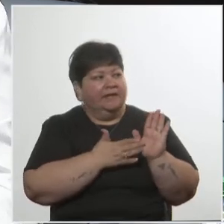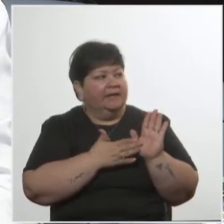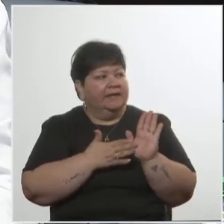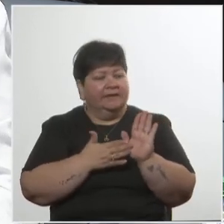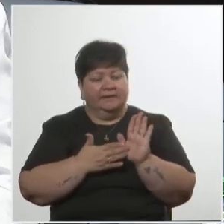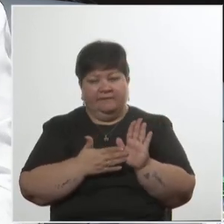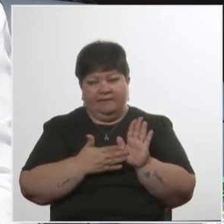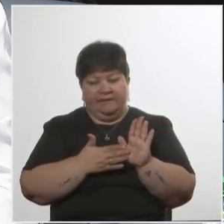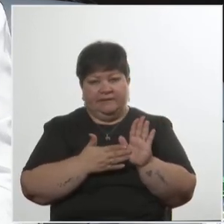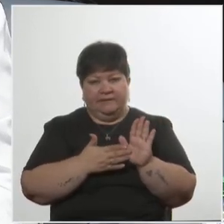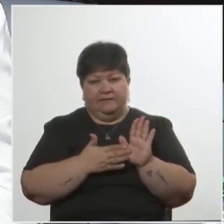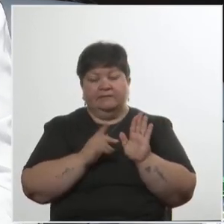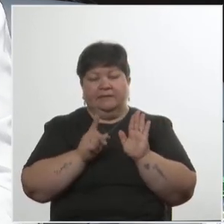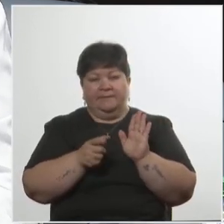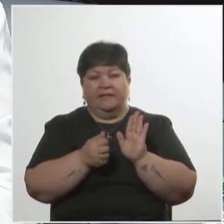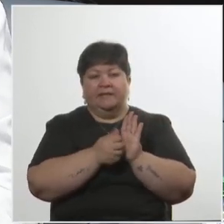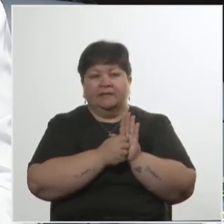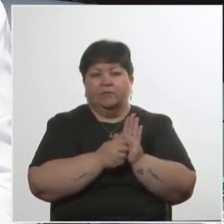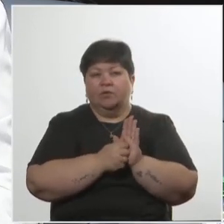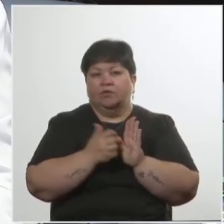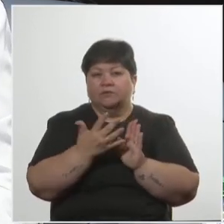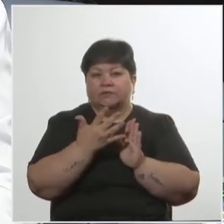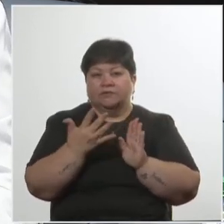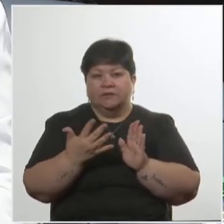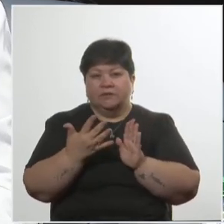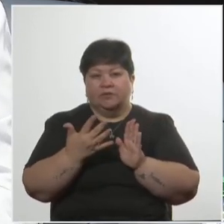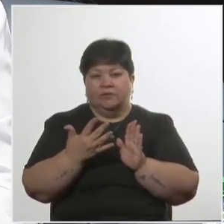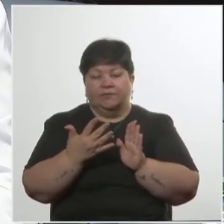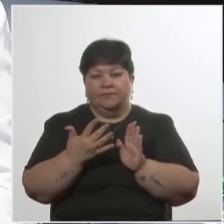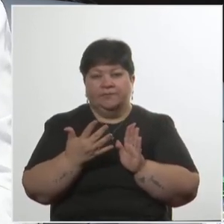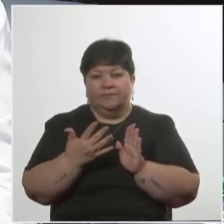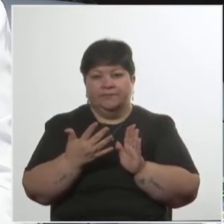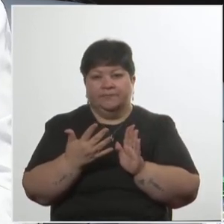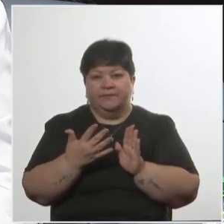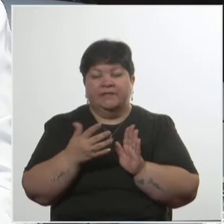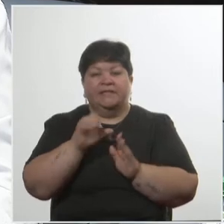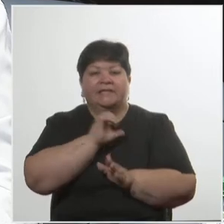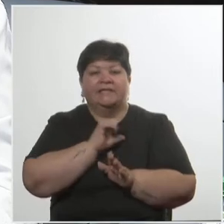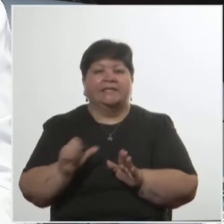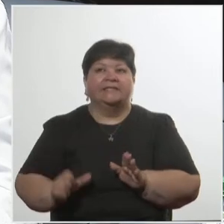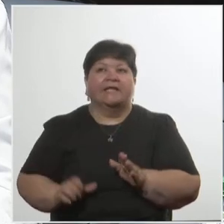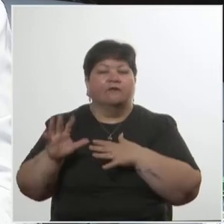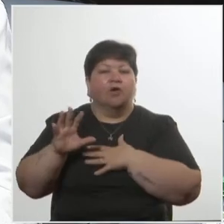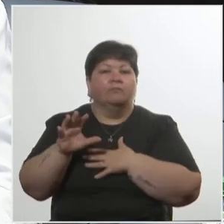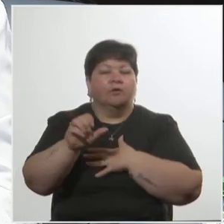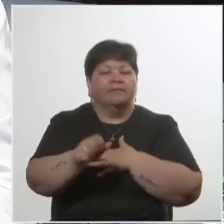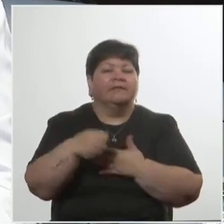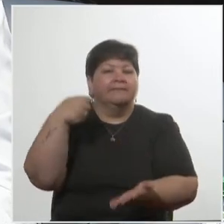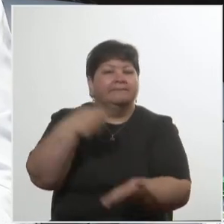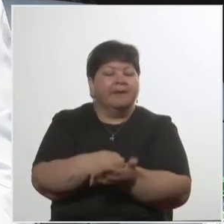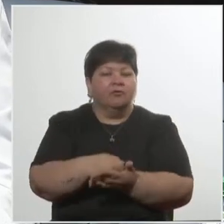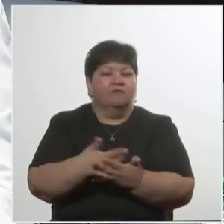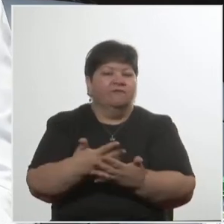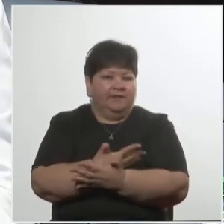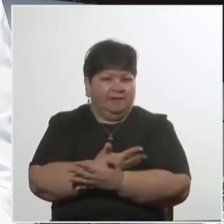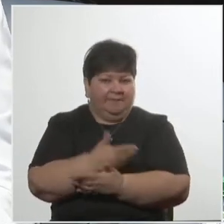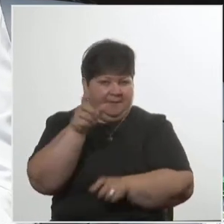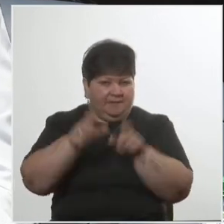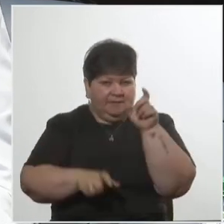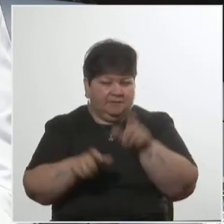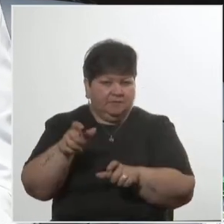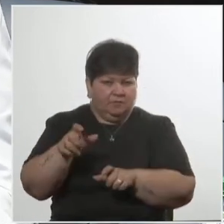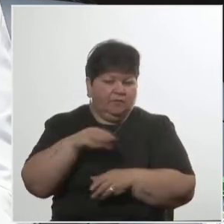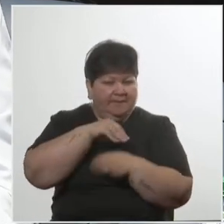pensión el artículo cinco no dice que el artículo cinco como el estado se compromete al pago de las mencionadas víctimas o sus causadientes